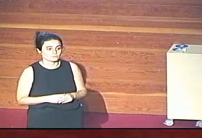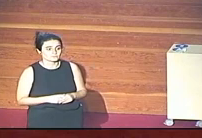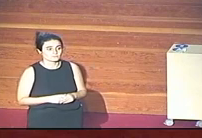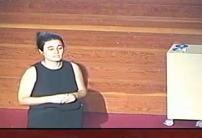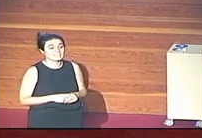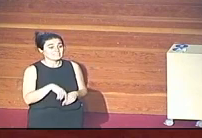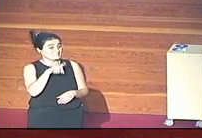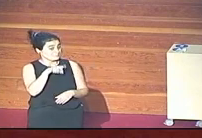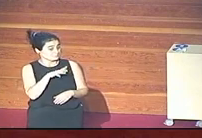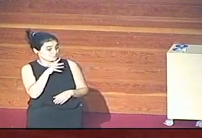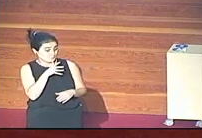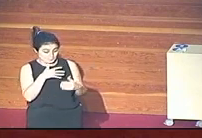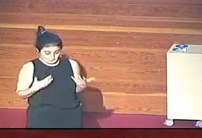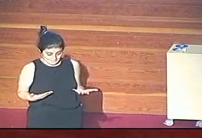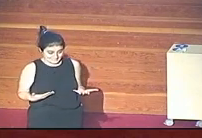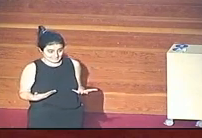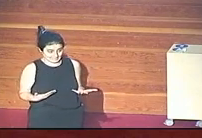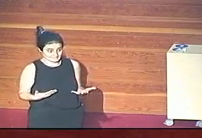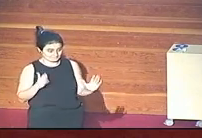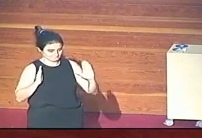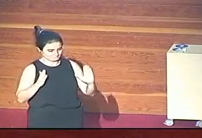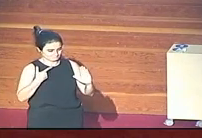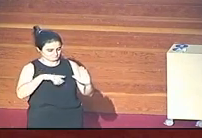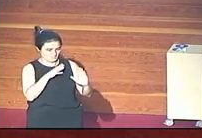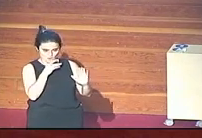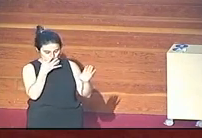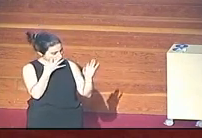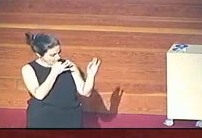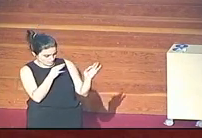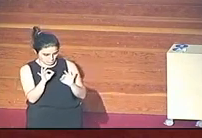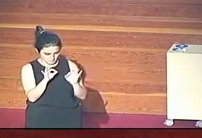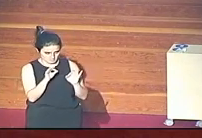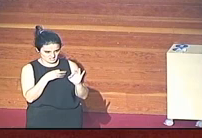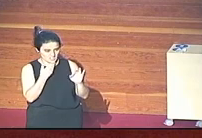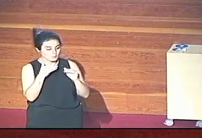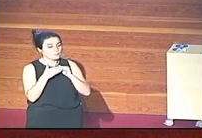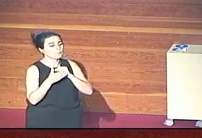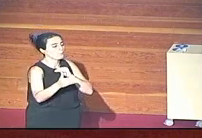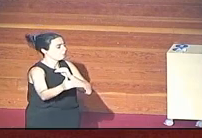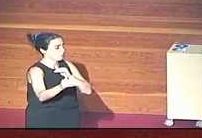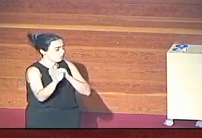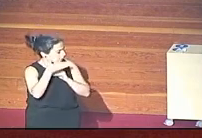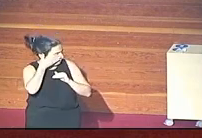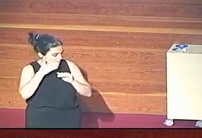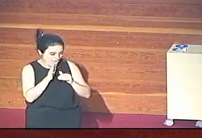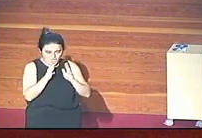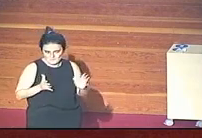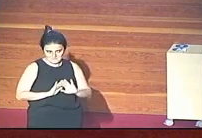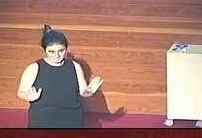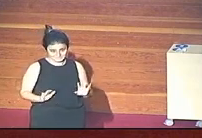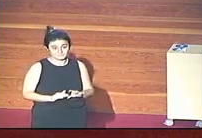al presente nos importa mucho lo que pasa ahora y sin mirar al largo plazo ahí los periodistas